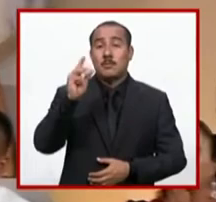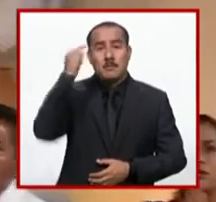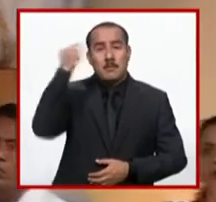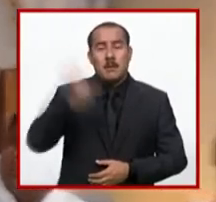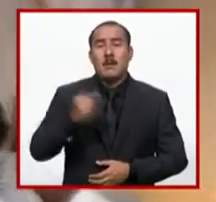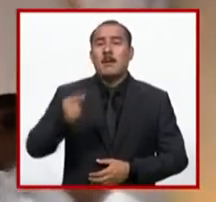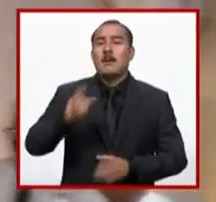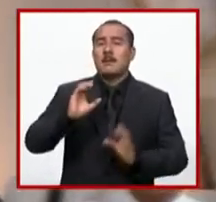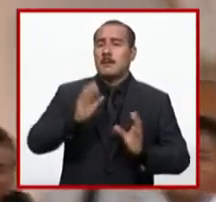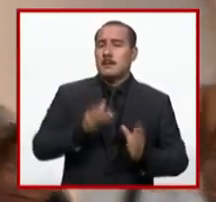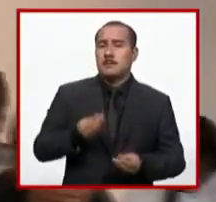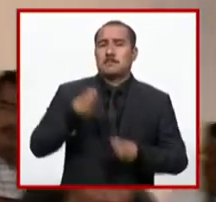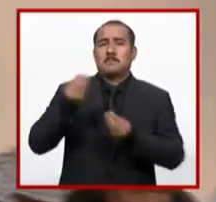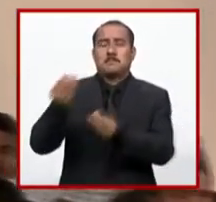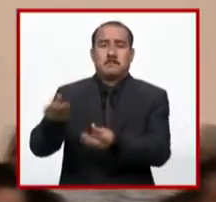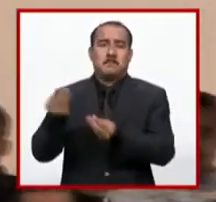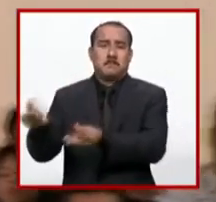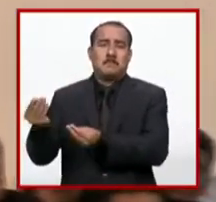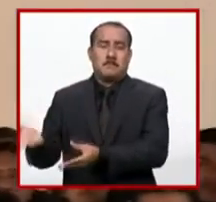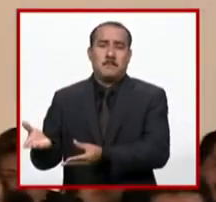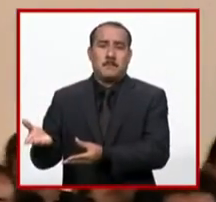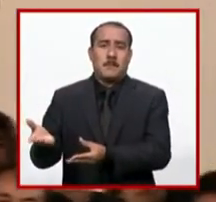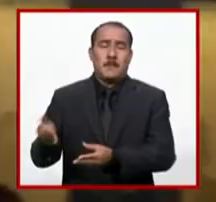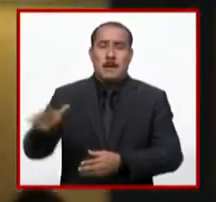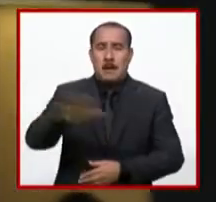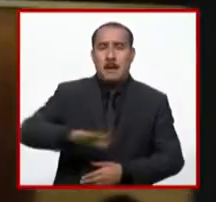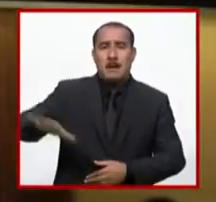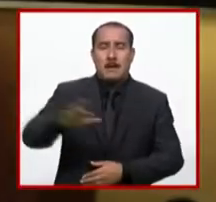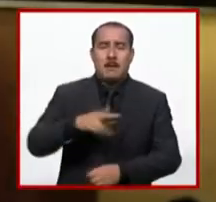la rehabilitación de toda esta zona.